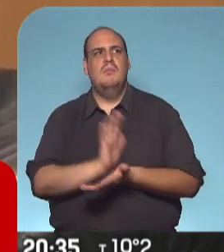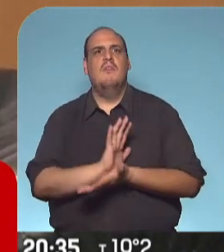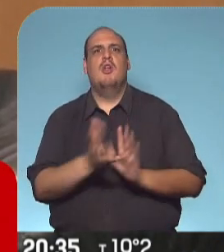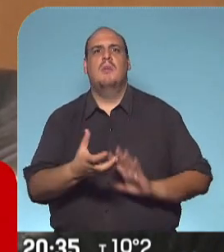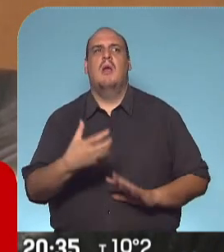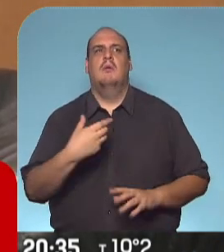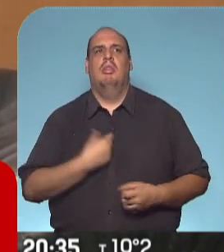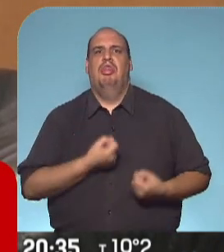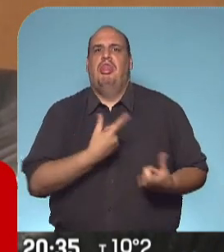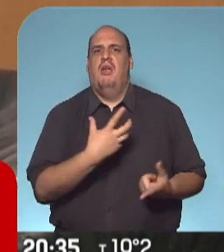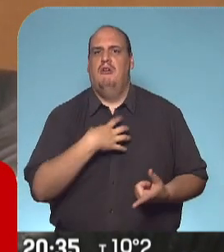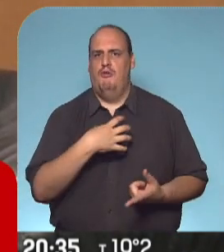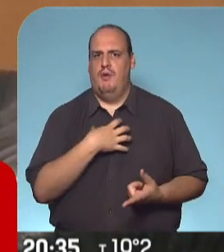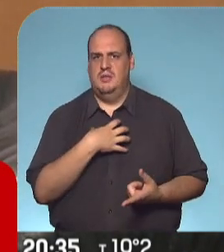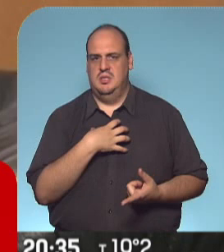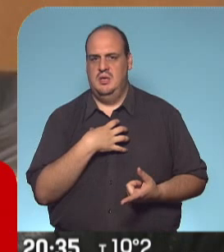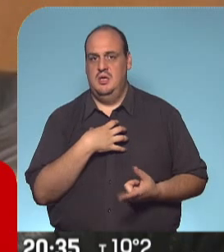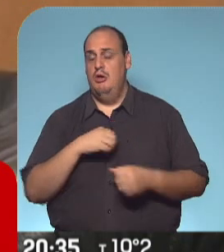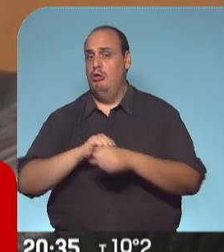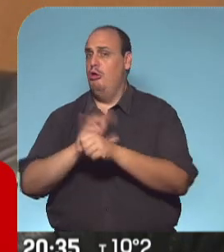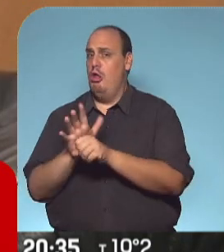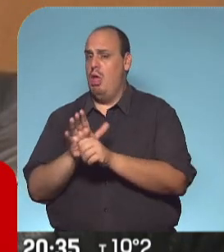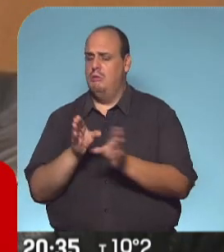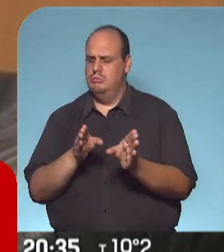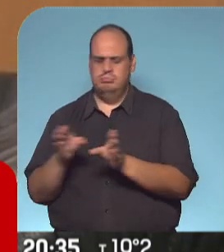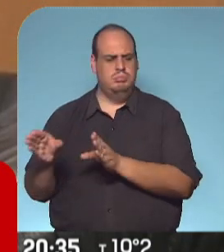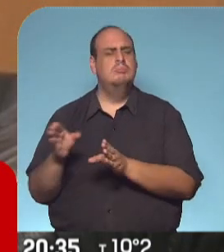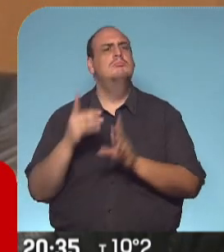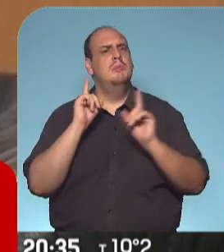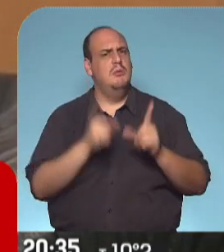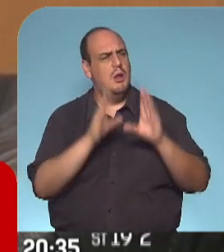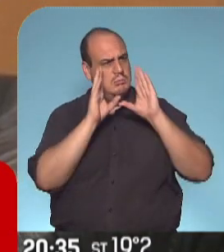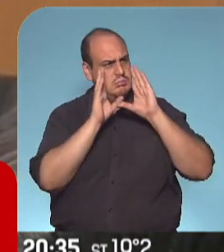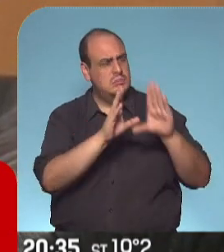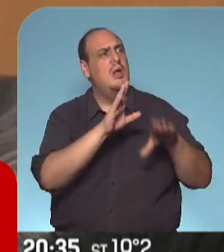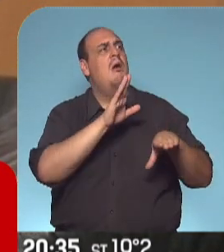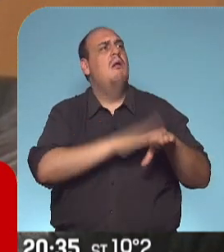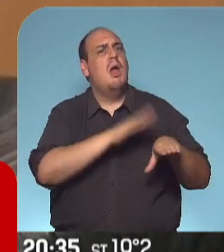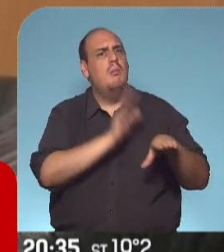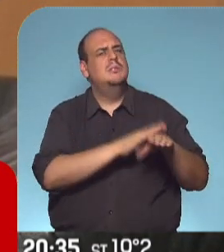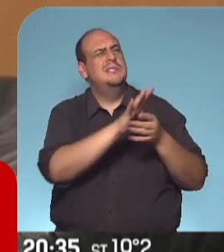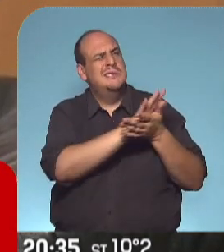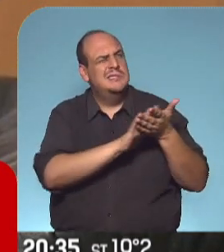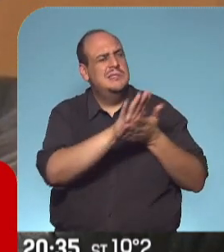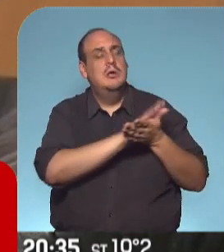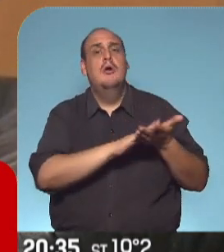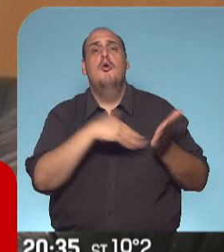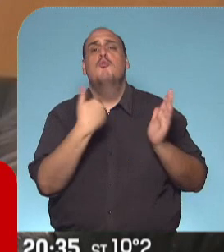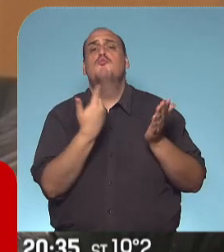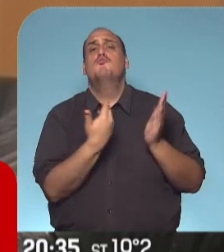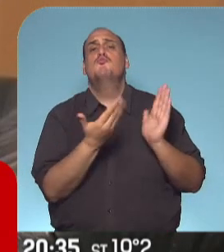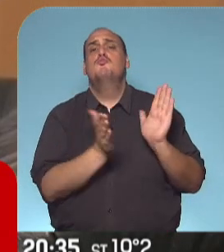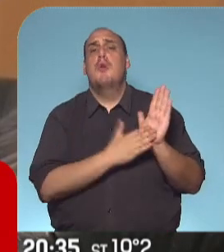fe, continuar a pesar de la situación del coronavirus, actuando de forma responsable y realizando una oferta a